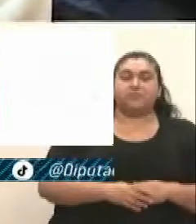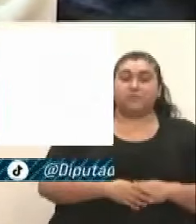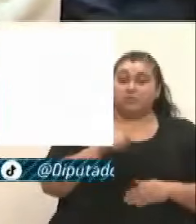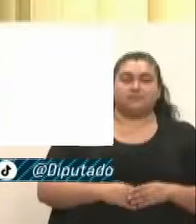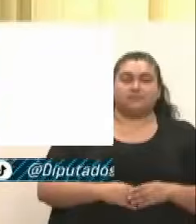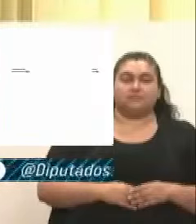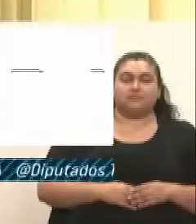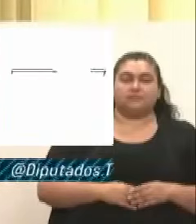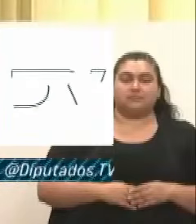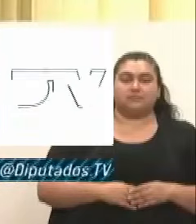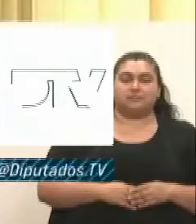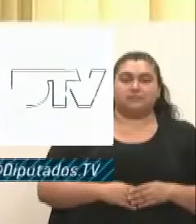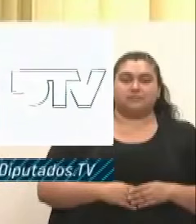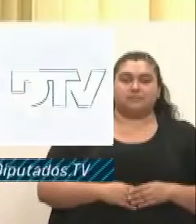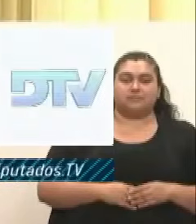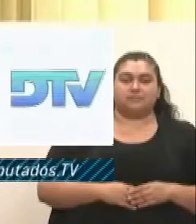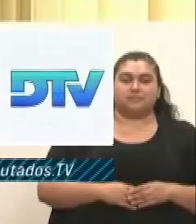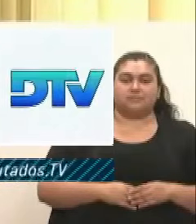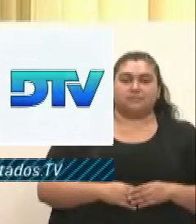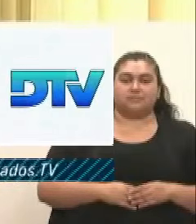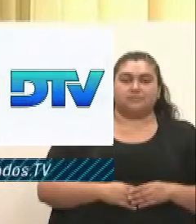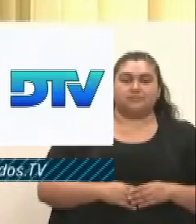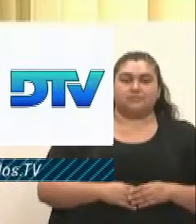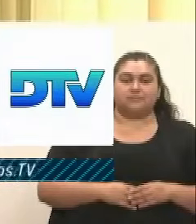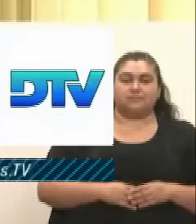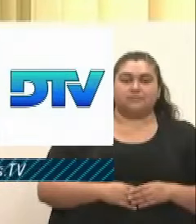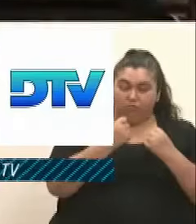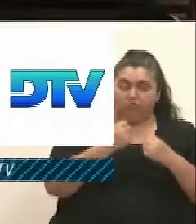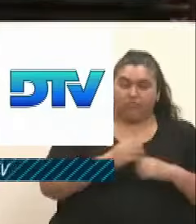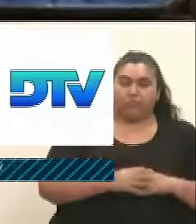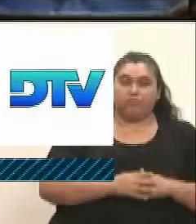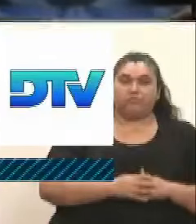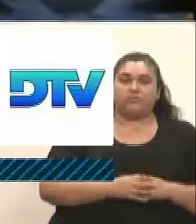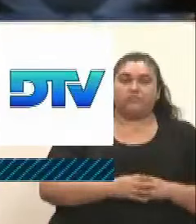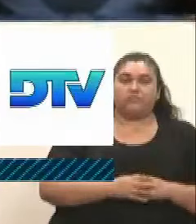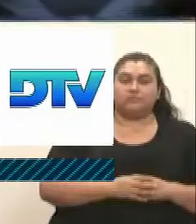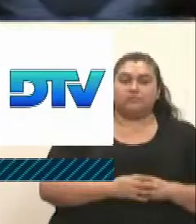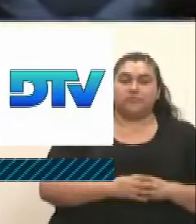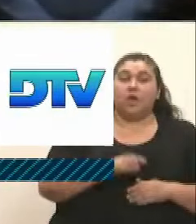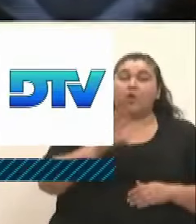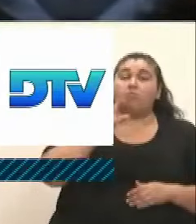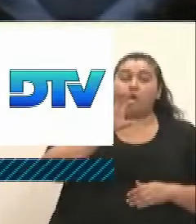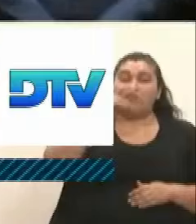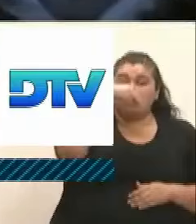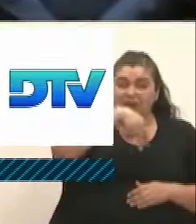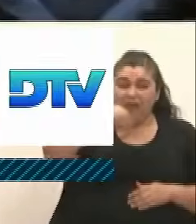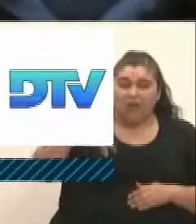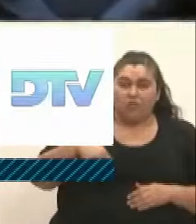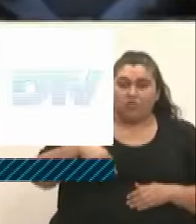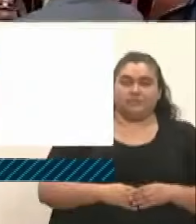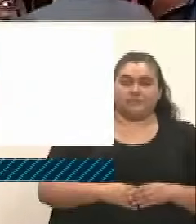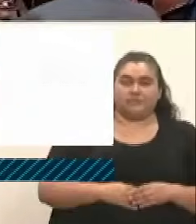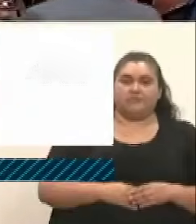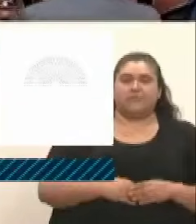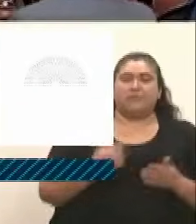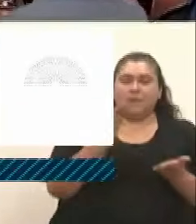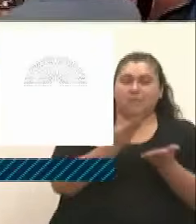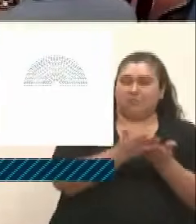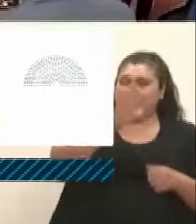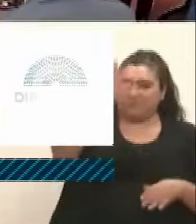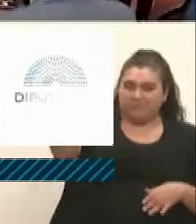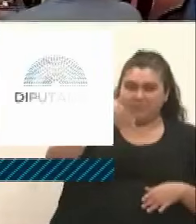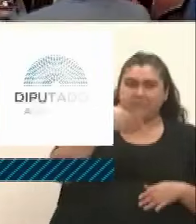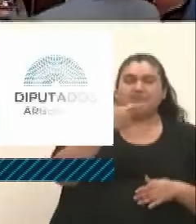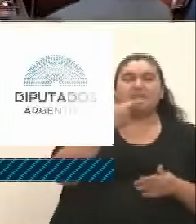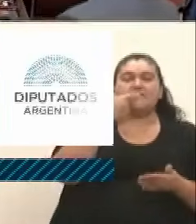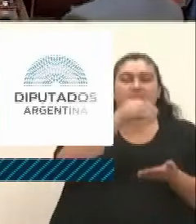ordenada, históricamente. Sí. Fue históricamente, hasta hace unos años atrás, en diputados, te estoy hablando 10, 15